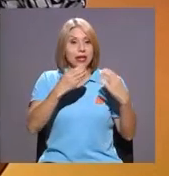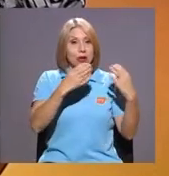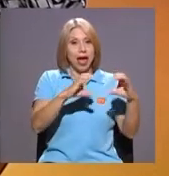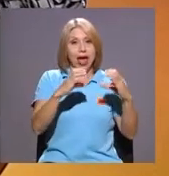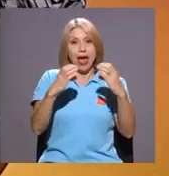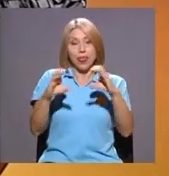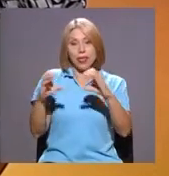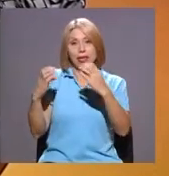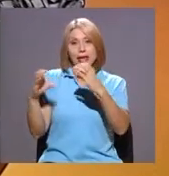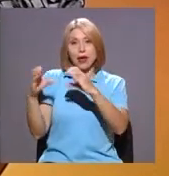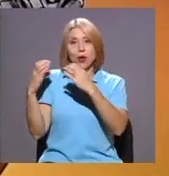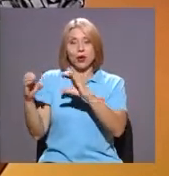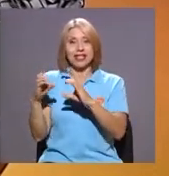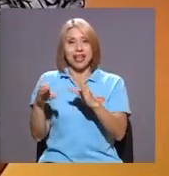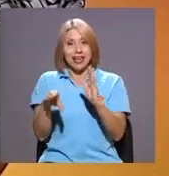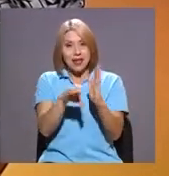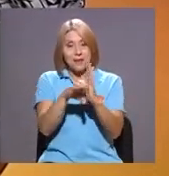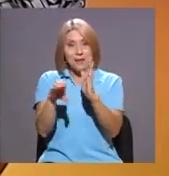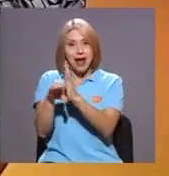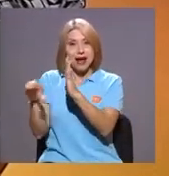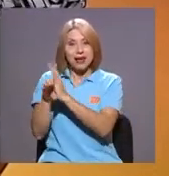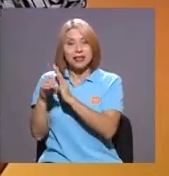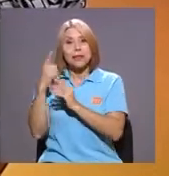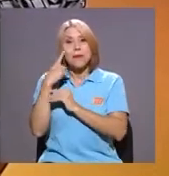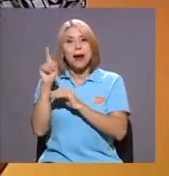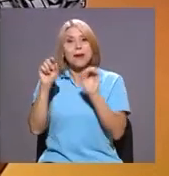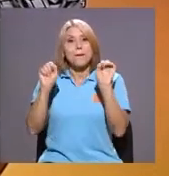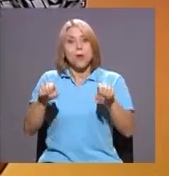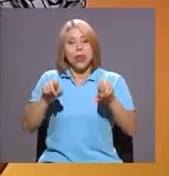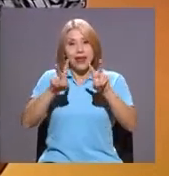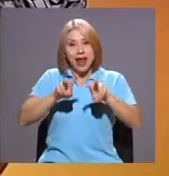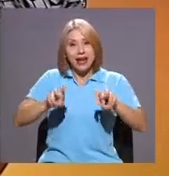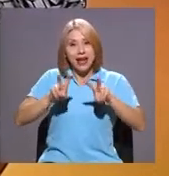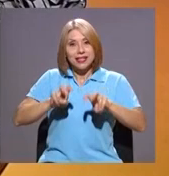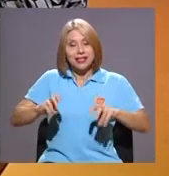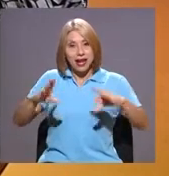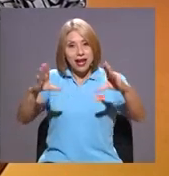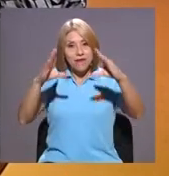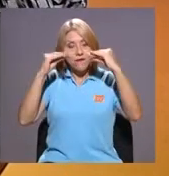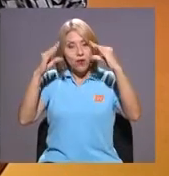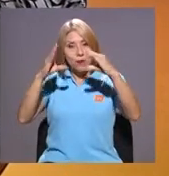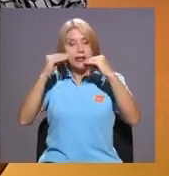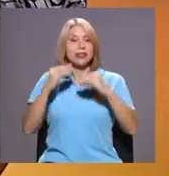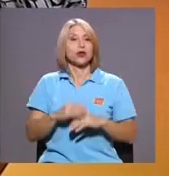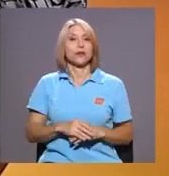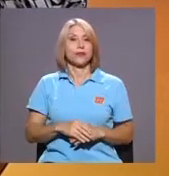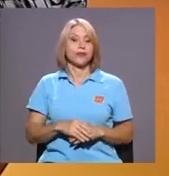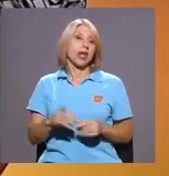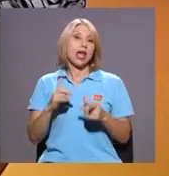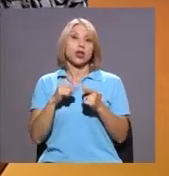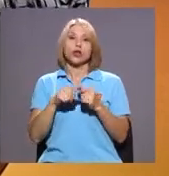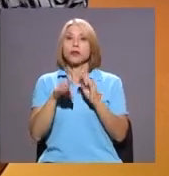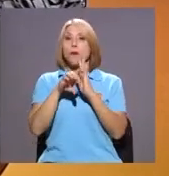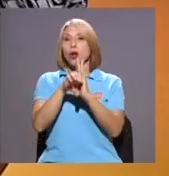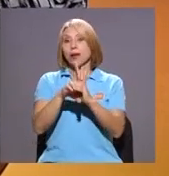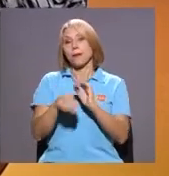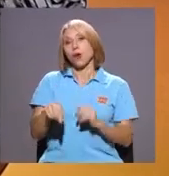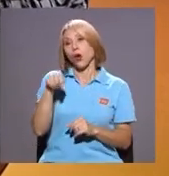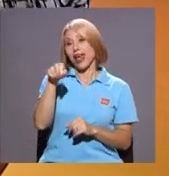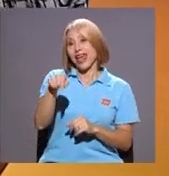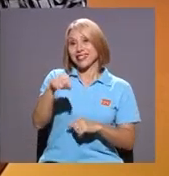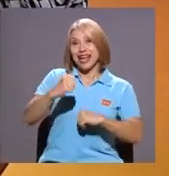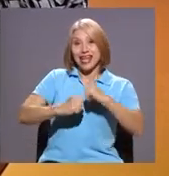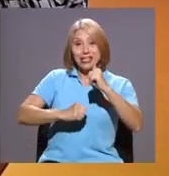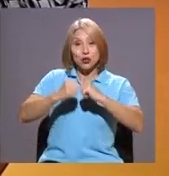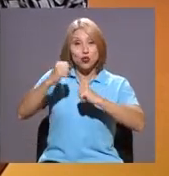imágenes para poder analizar esa información que tienen. Entonces, poder sacar, por ejemplo, esa estructura de la